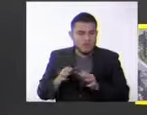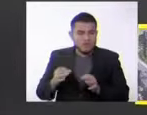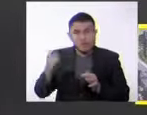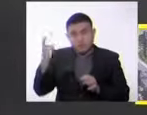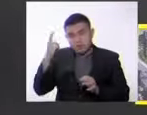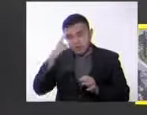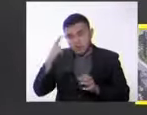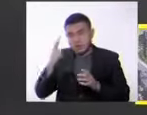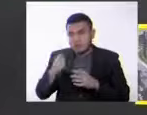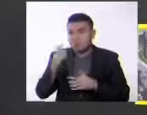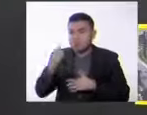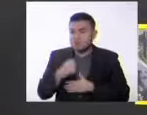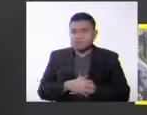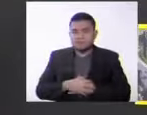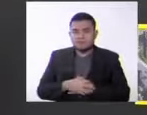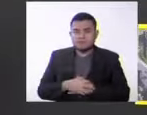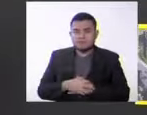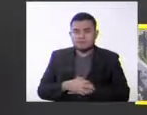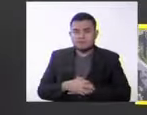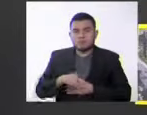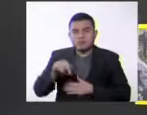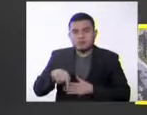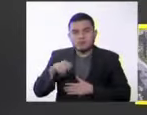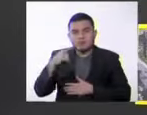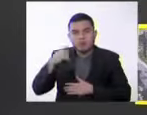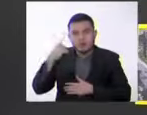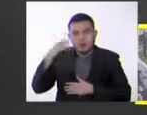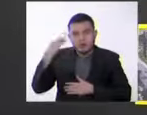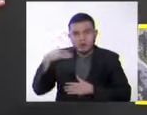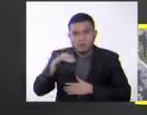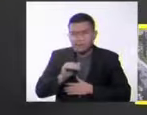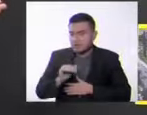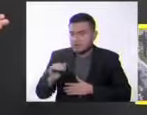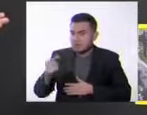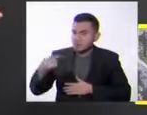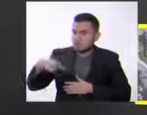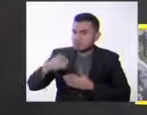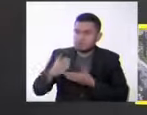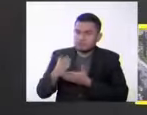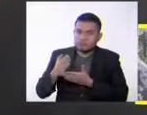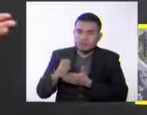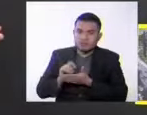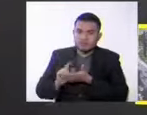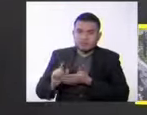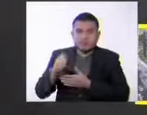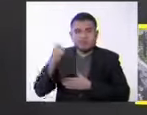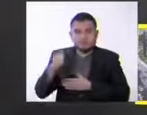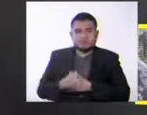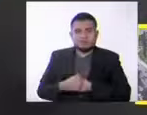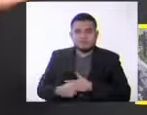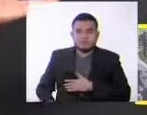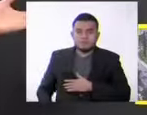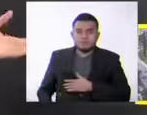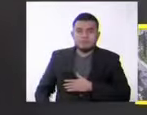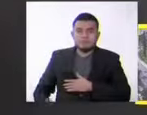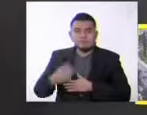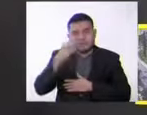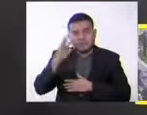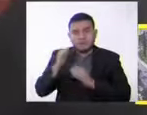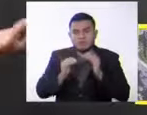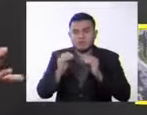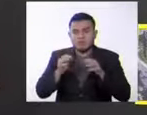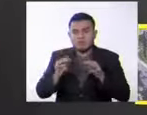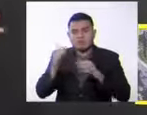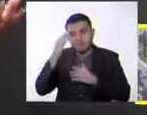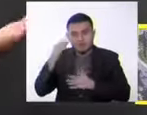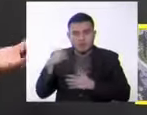son importantes. Hoy que las niñas vayan a la escuela es un hecho muy importante. Por ejemplo, también que las